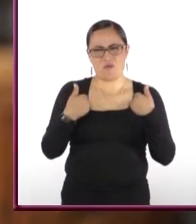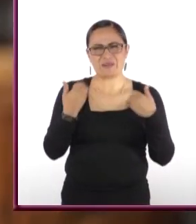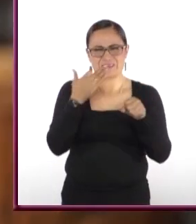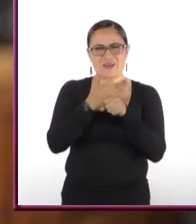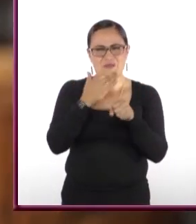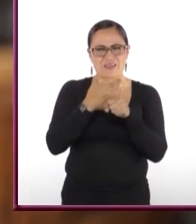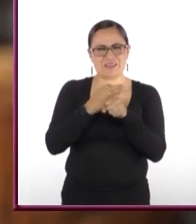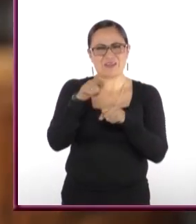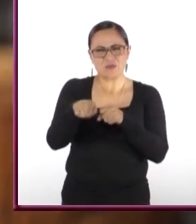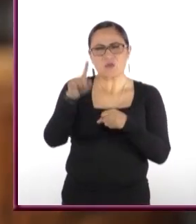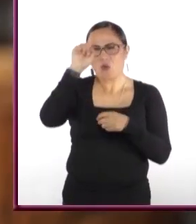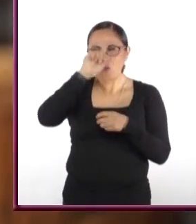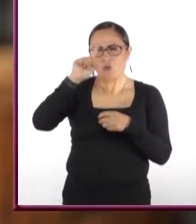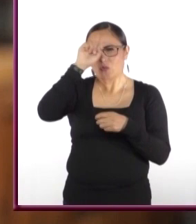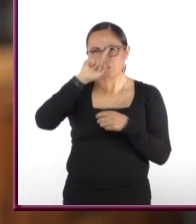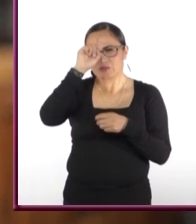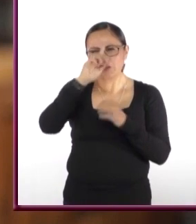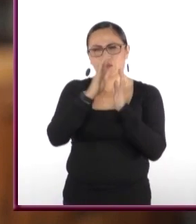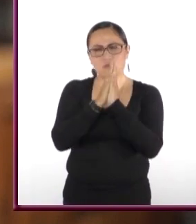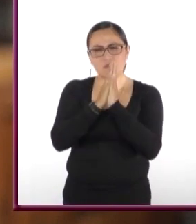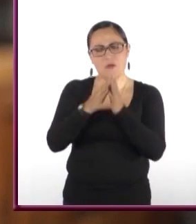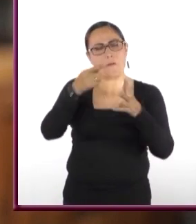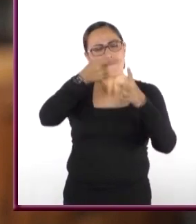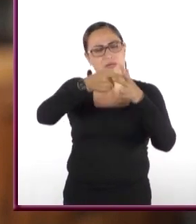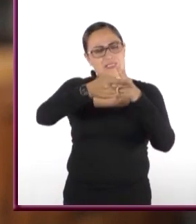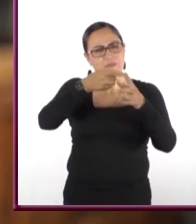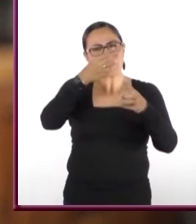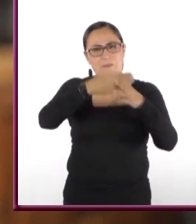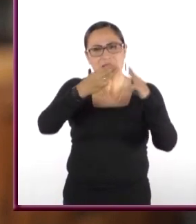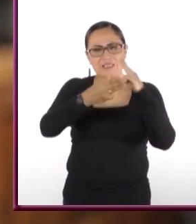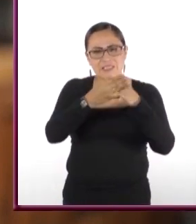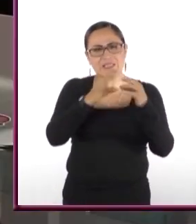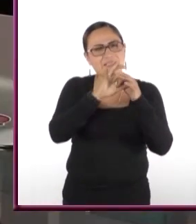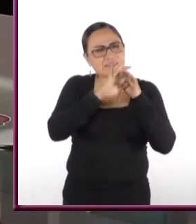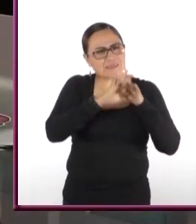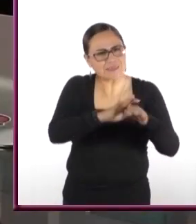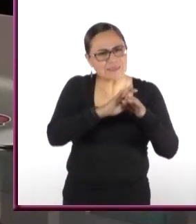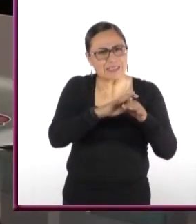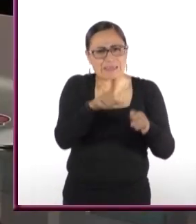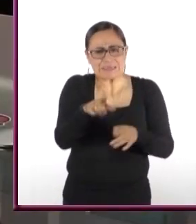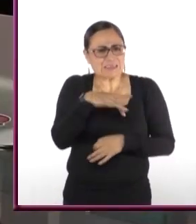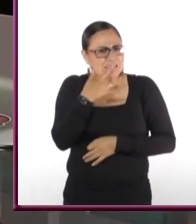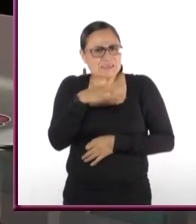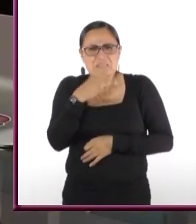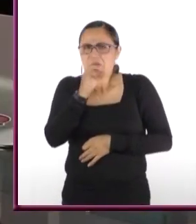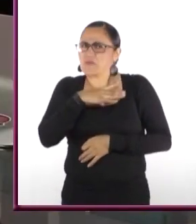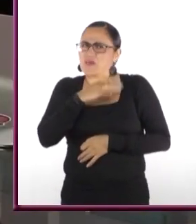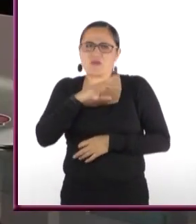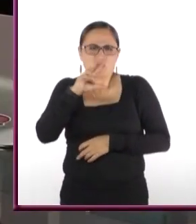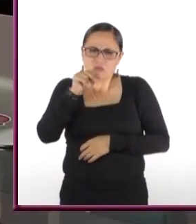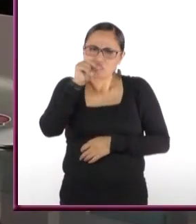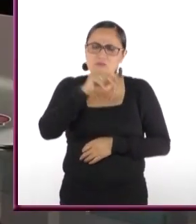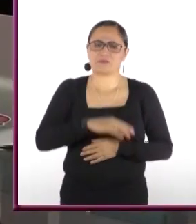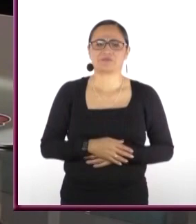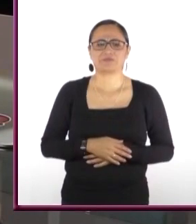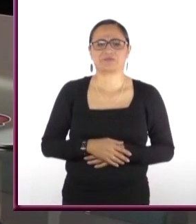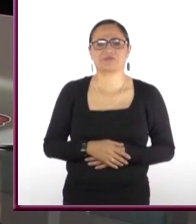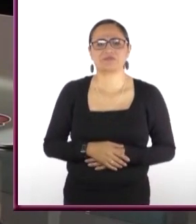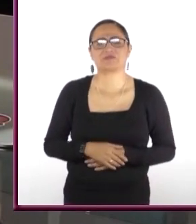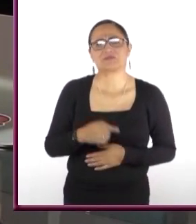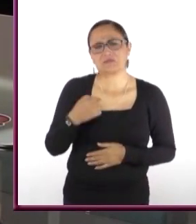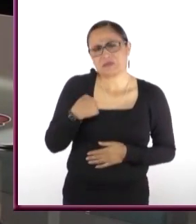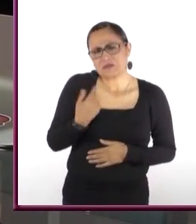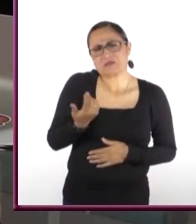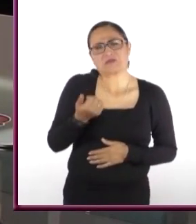los jóvenes y darles un consejo para acercarse a las matemáticas sin tenerles miedo? Bueno,